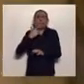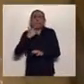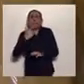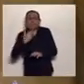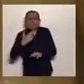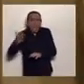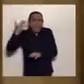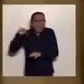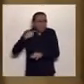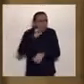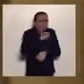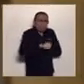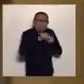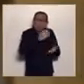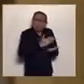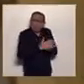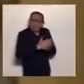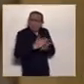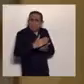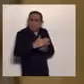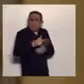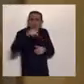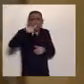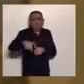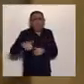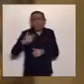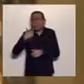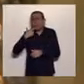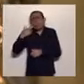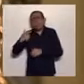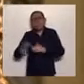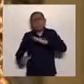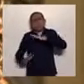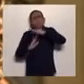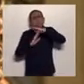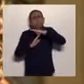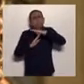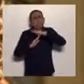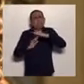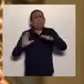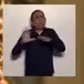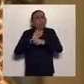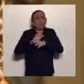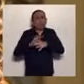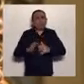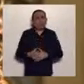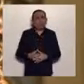que desecharon los constructores es ahora la piedra